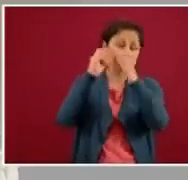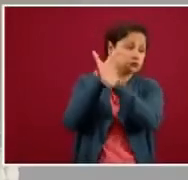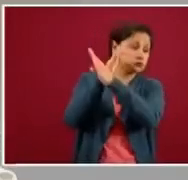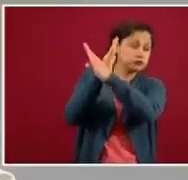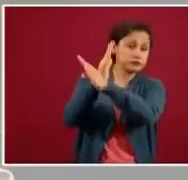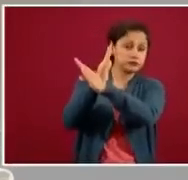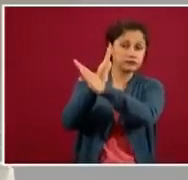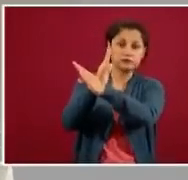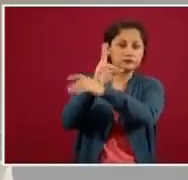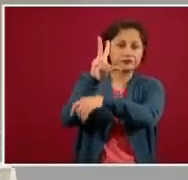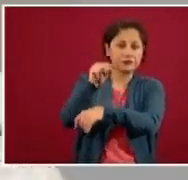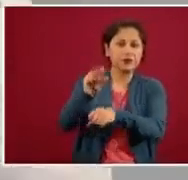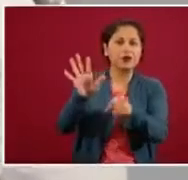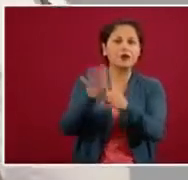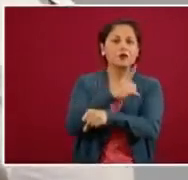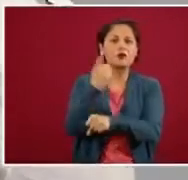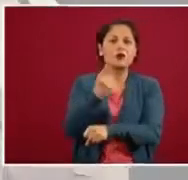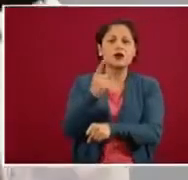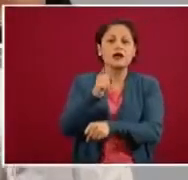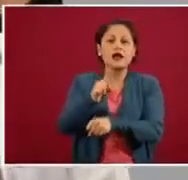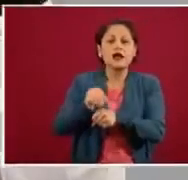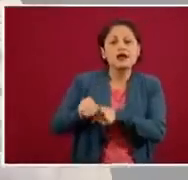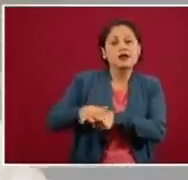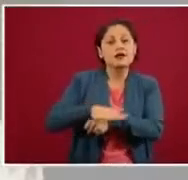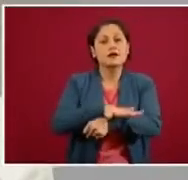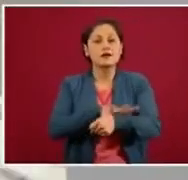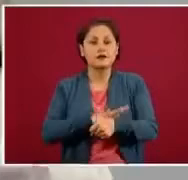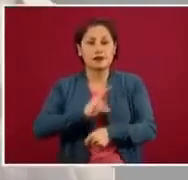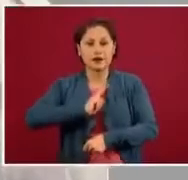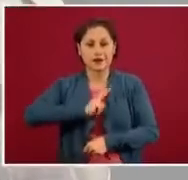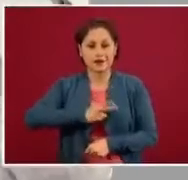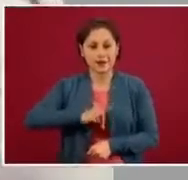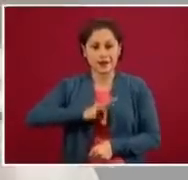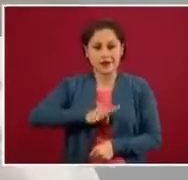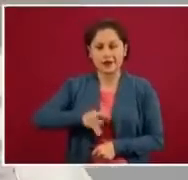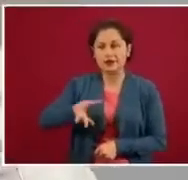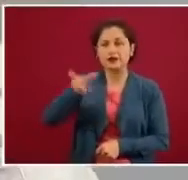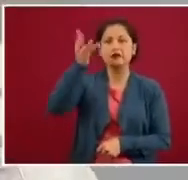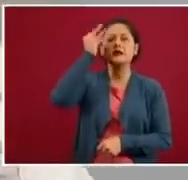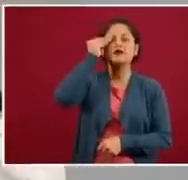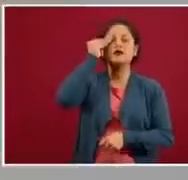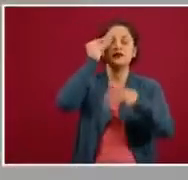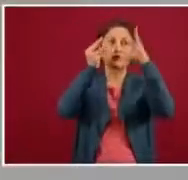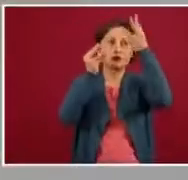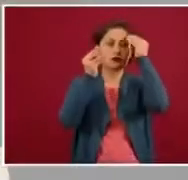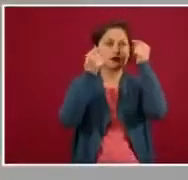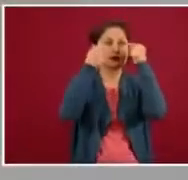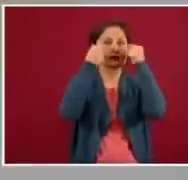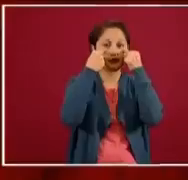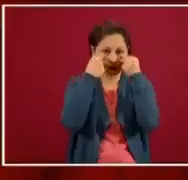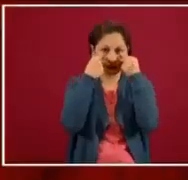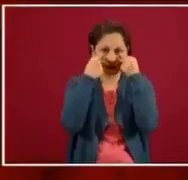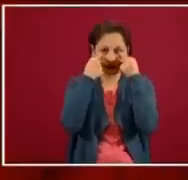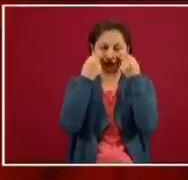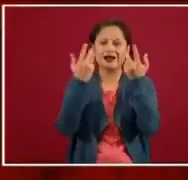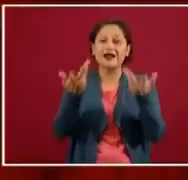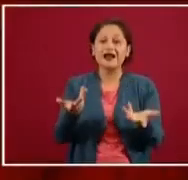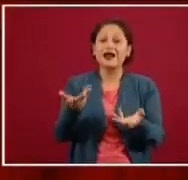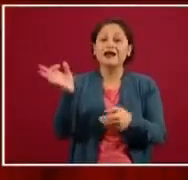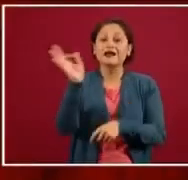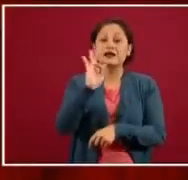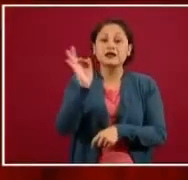también entra por los ojos. Entonces, a menos que la persona tuviera, además del cubrebocas, tuviera gogles, entonces no hay una reducción